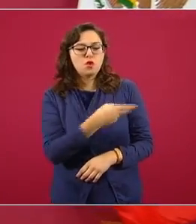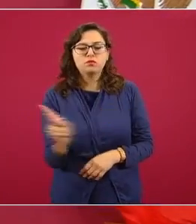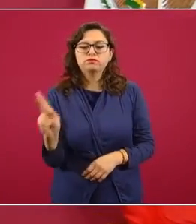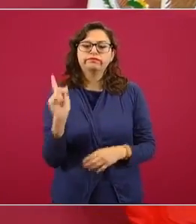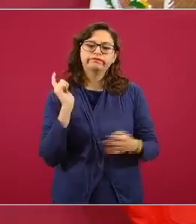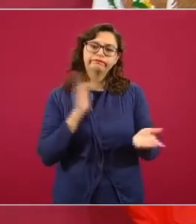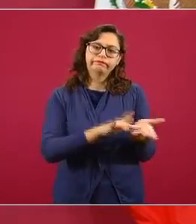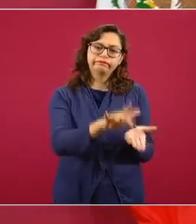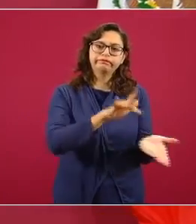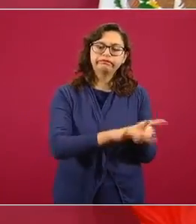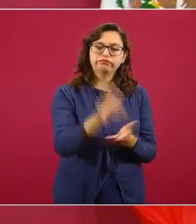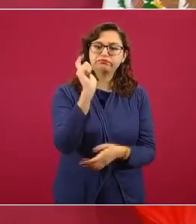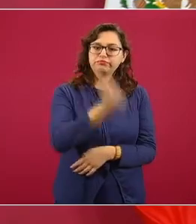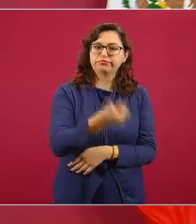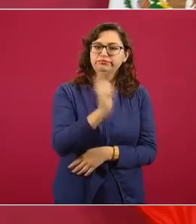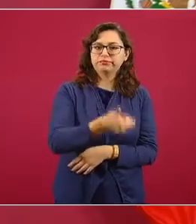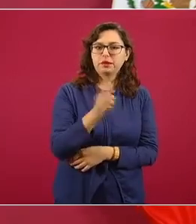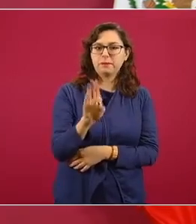económicos.